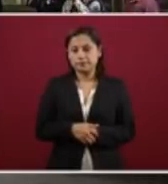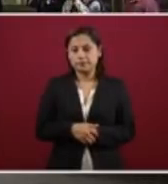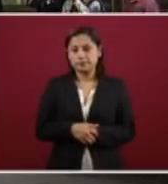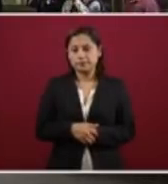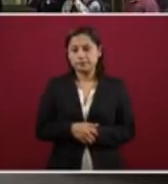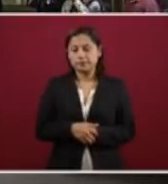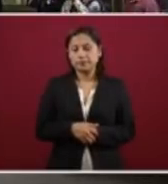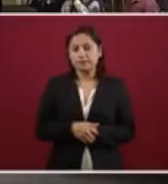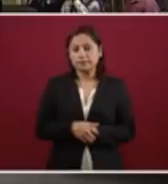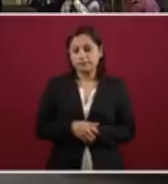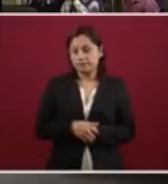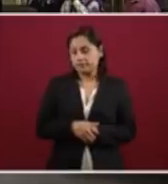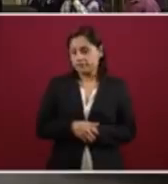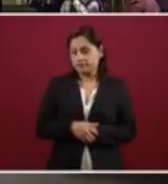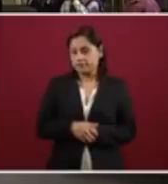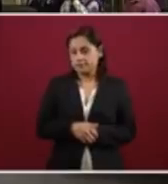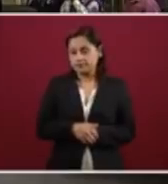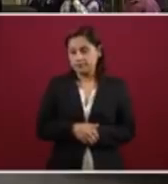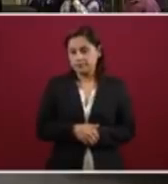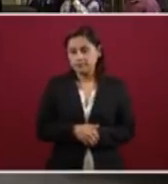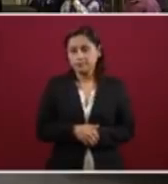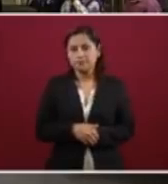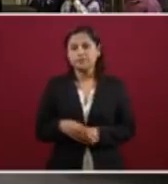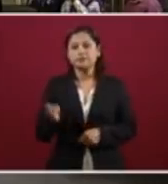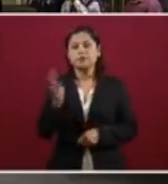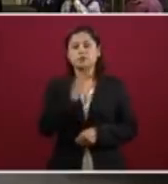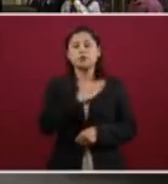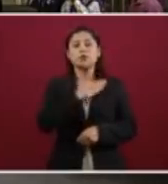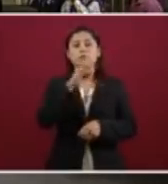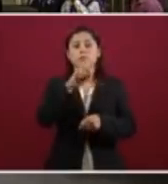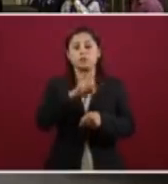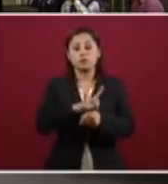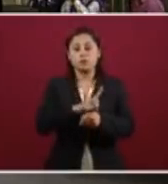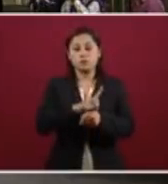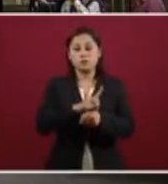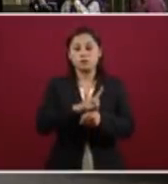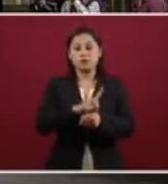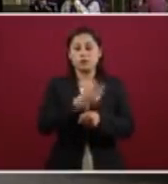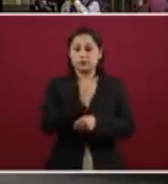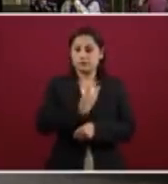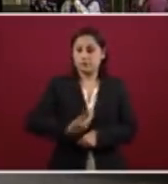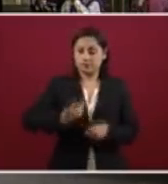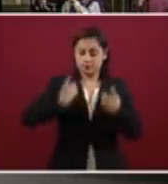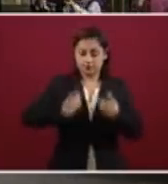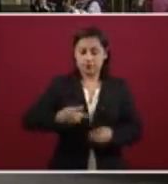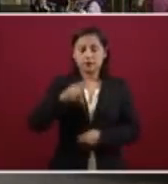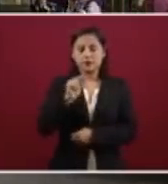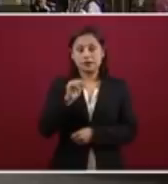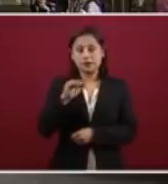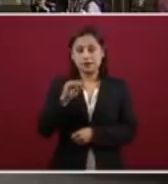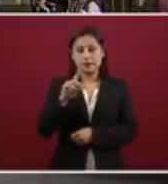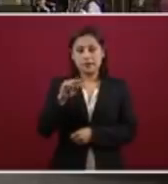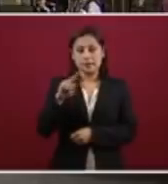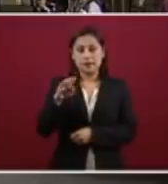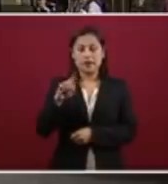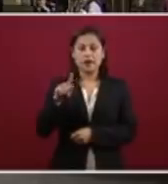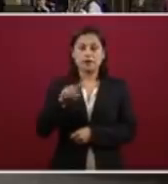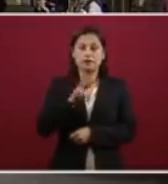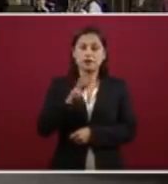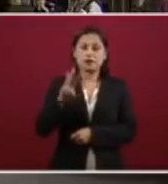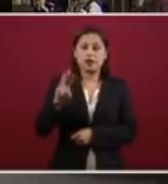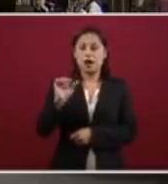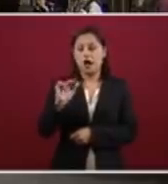Para, sí. Buenos días. Buenos días, presidente. Soy Tania Damián, del portal de noticias Ángulo